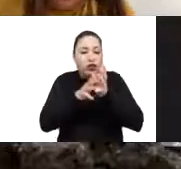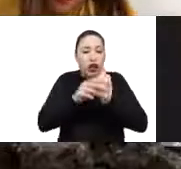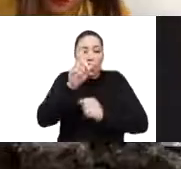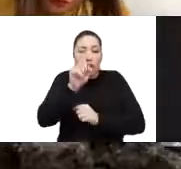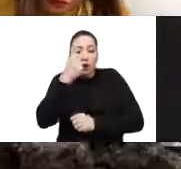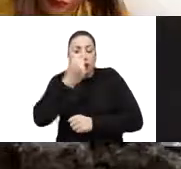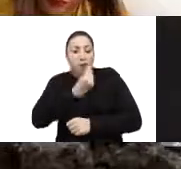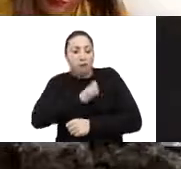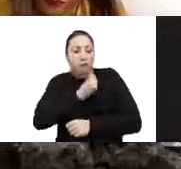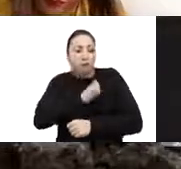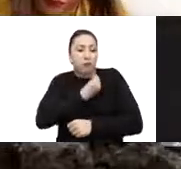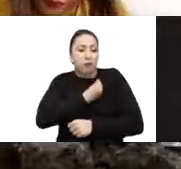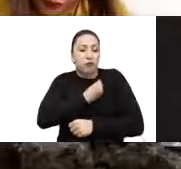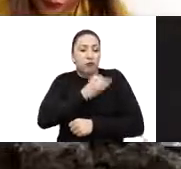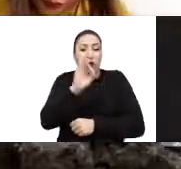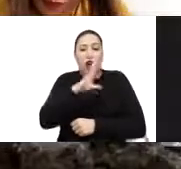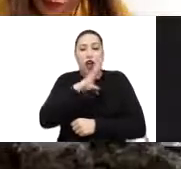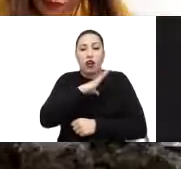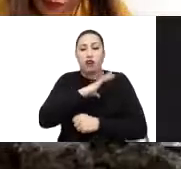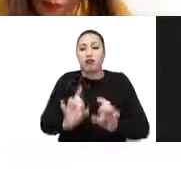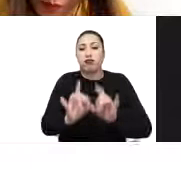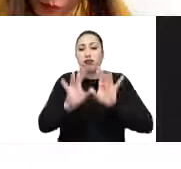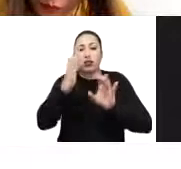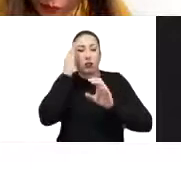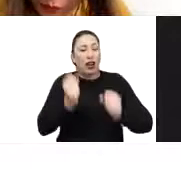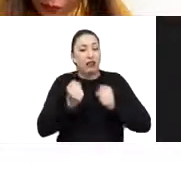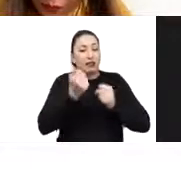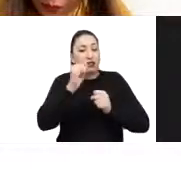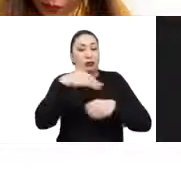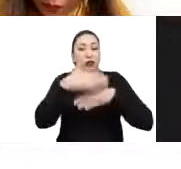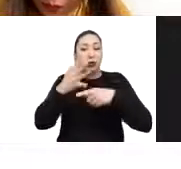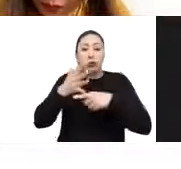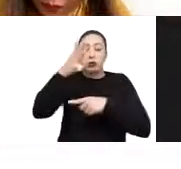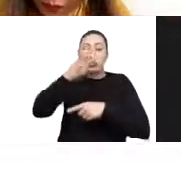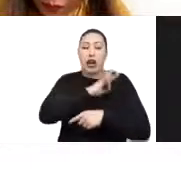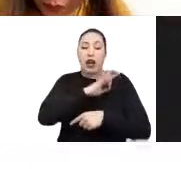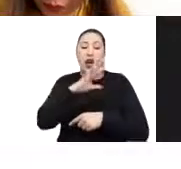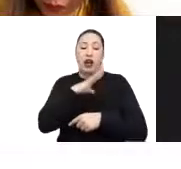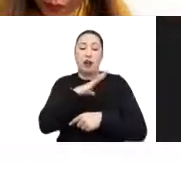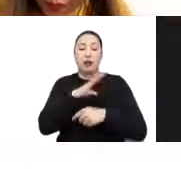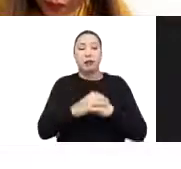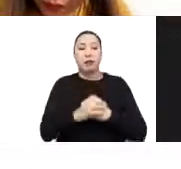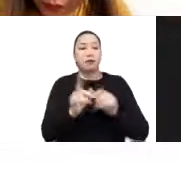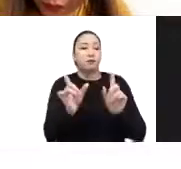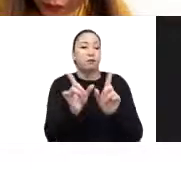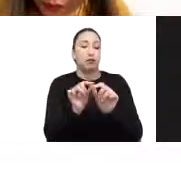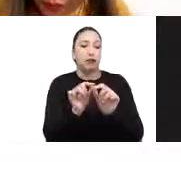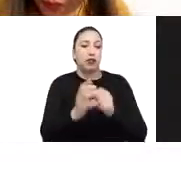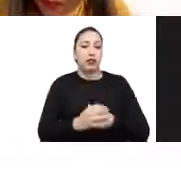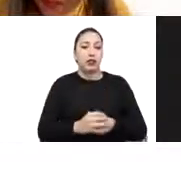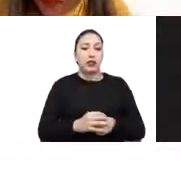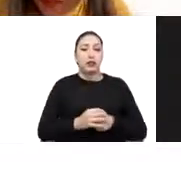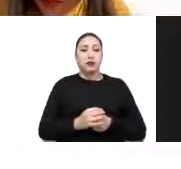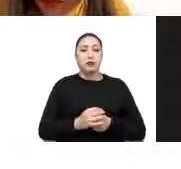resistentes a esos impactos de cambio climático que se esperan, ¿no? Y bueno, nada más para... Gracias, por